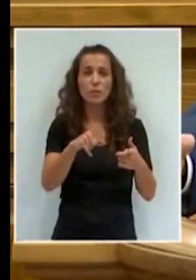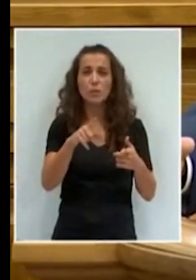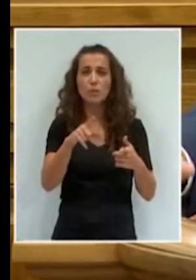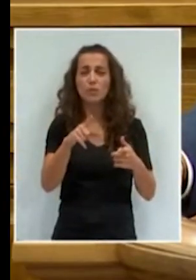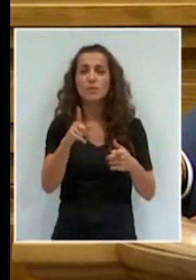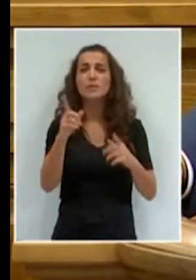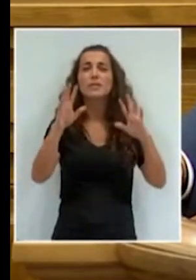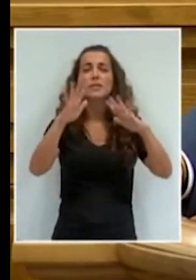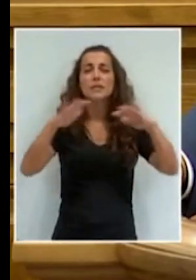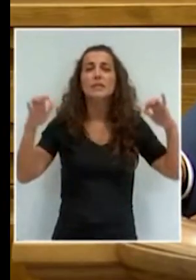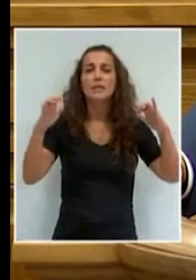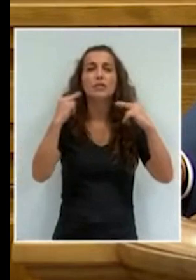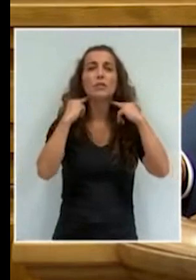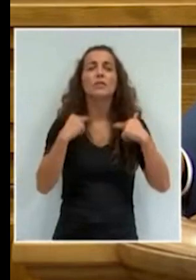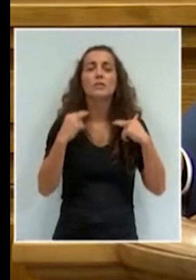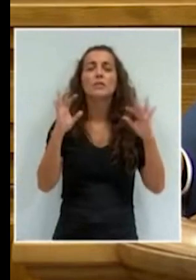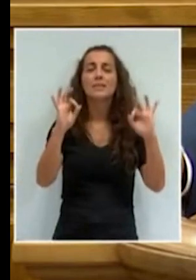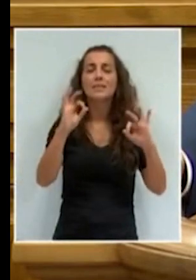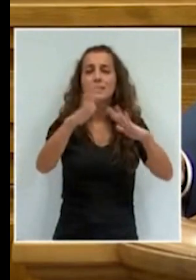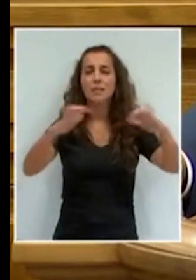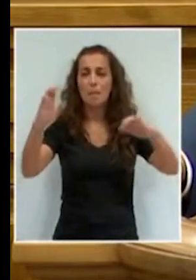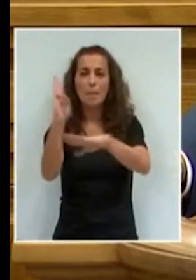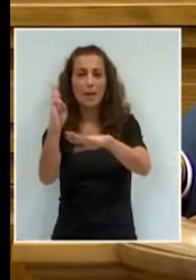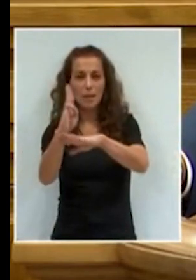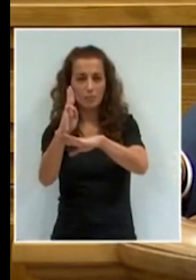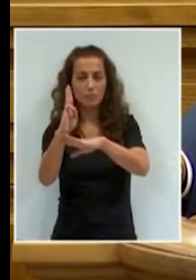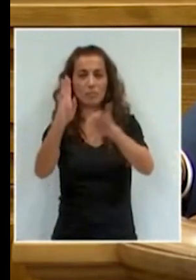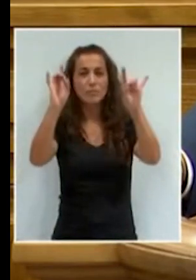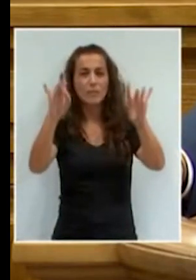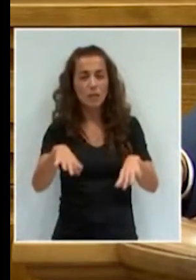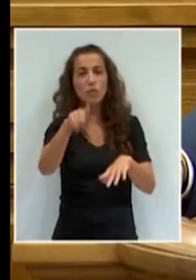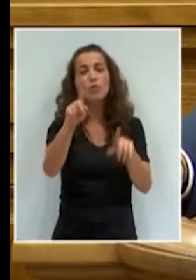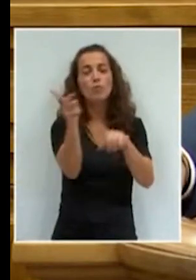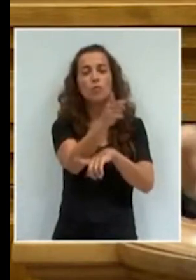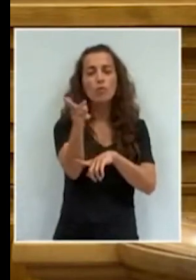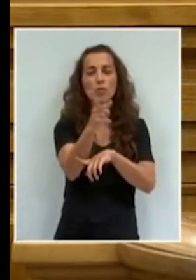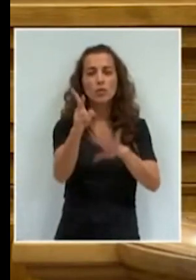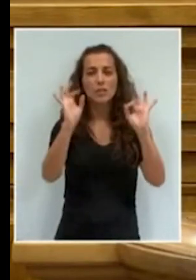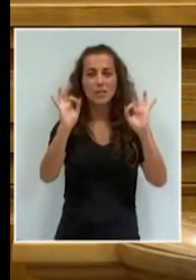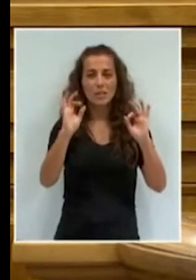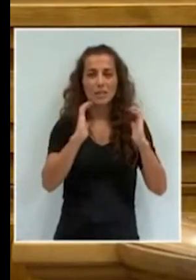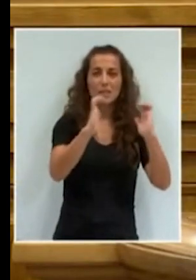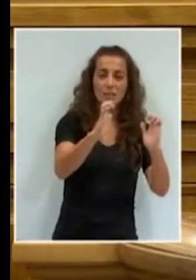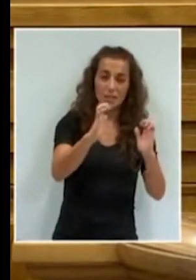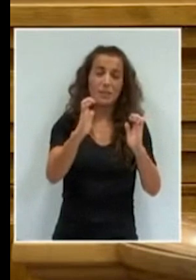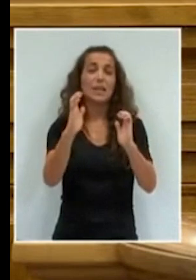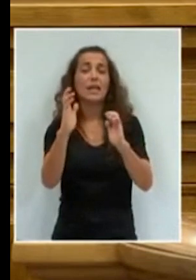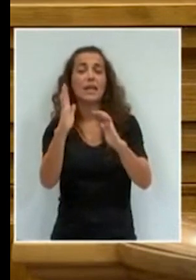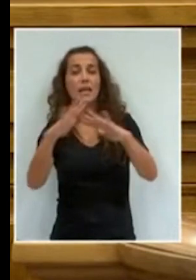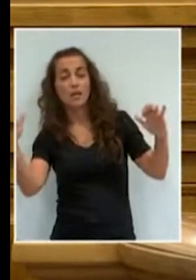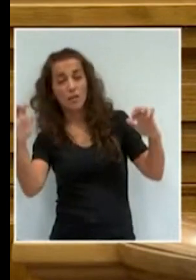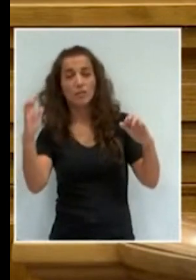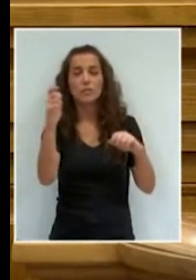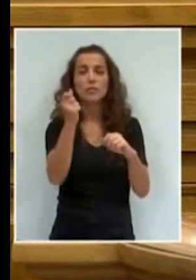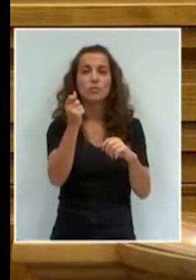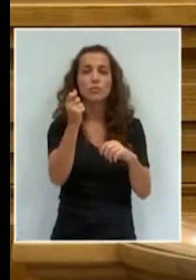caso Begoña, que investiga la presunta corrupción de su esposa. Además, se está investigando a su hermano y a personas que han sido de su máxima confianza